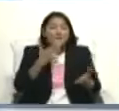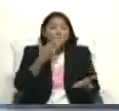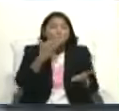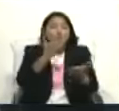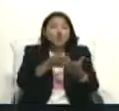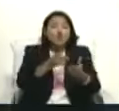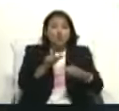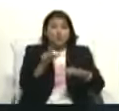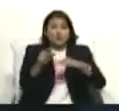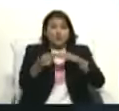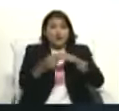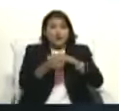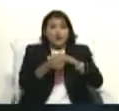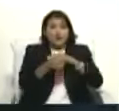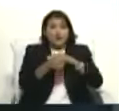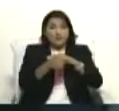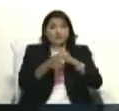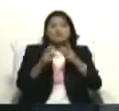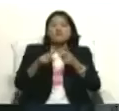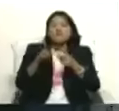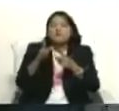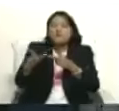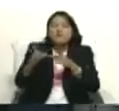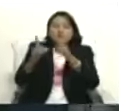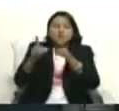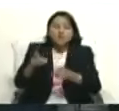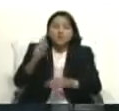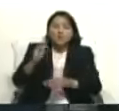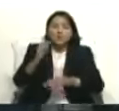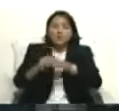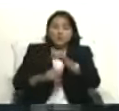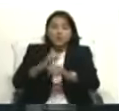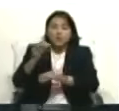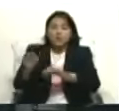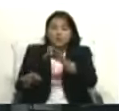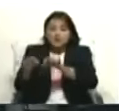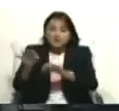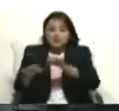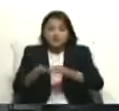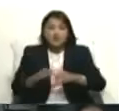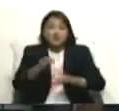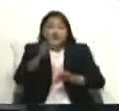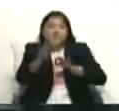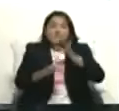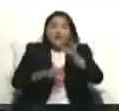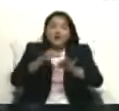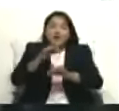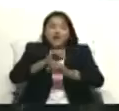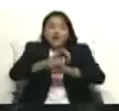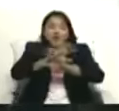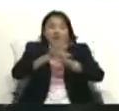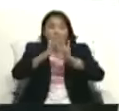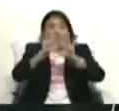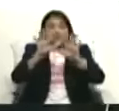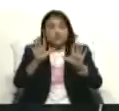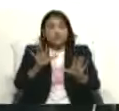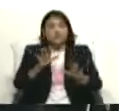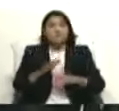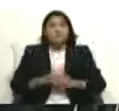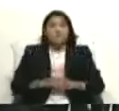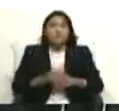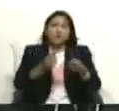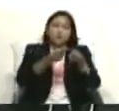Guyana, qué fue lo que decidió la Corte Internacional de Justicia, porque realmente, me disculpan